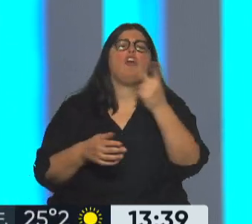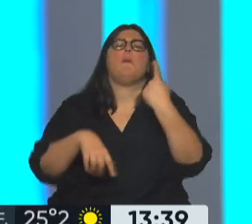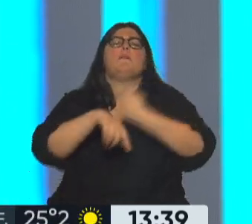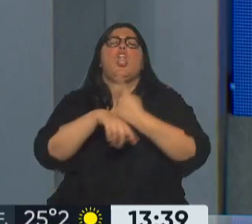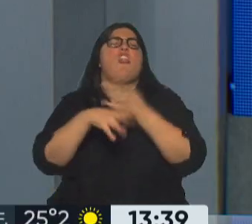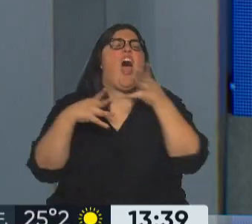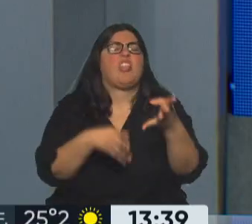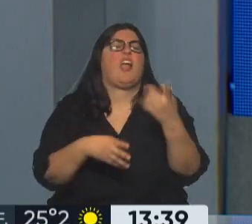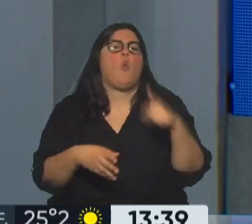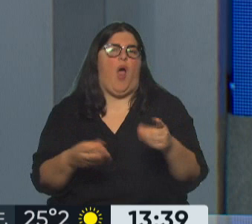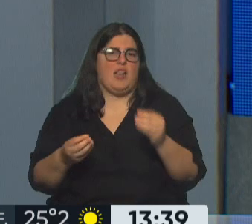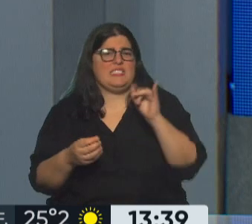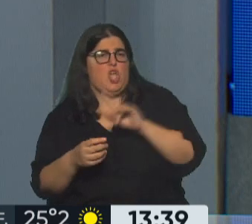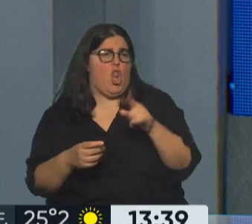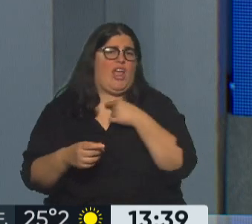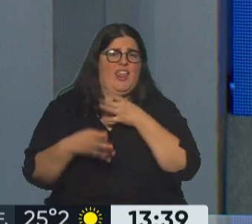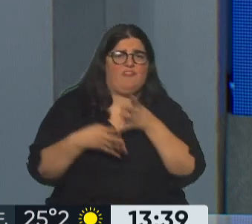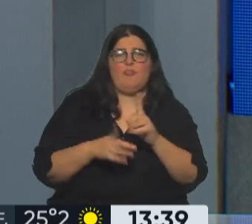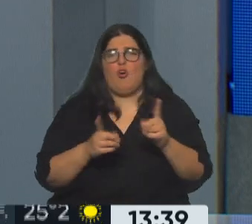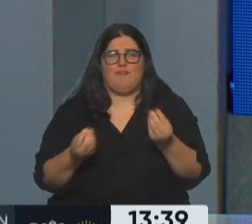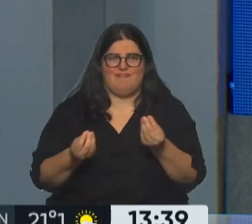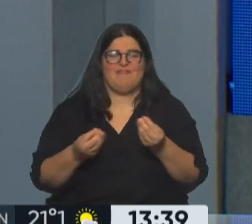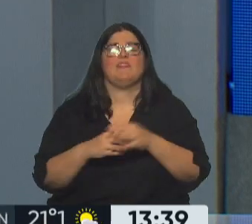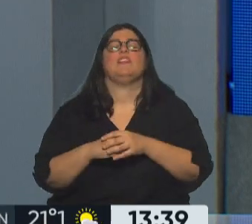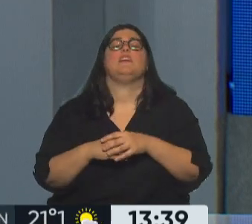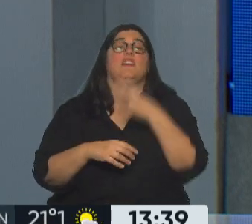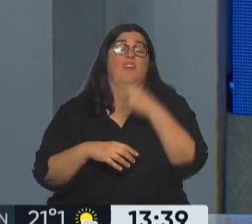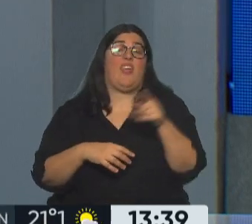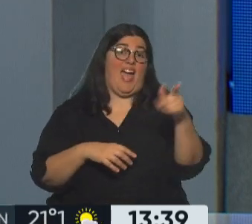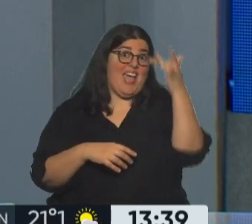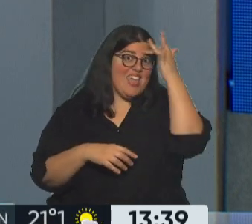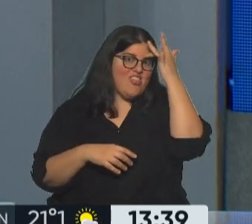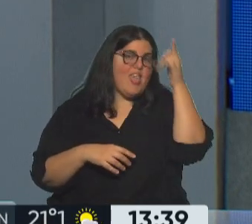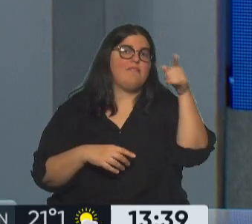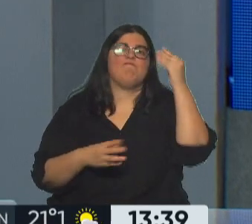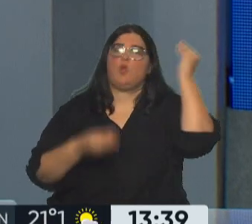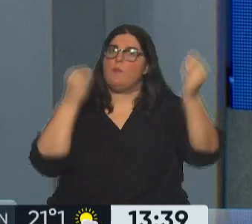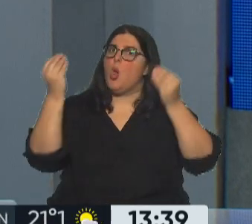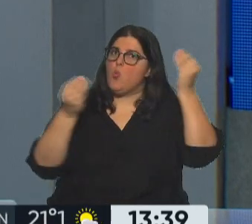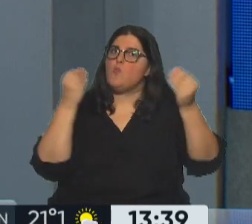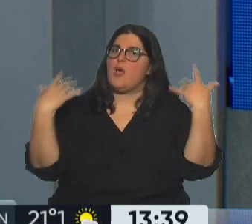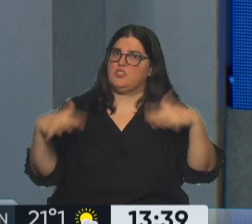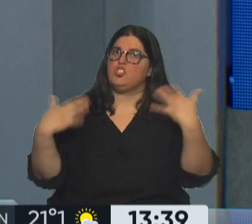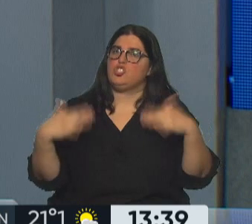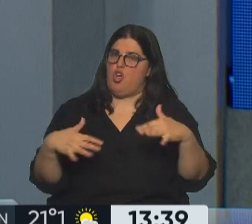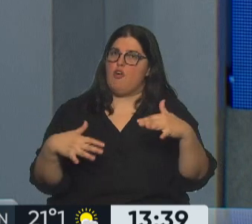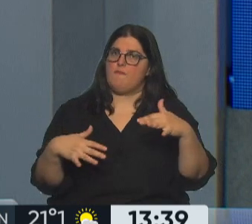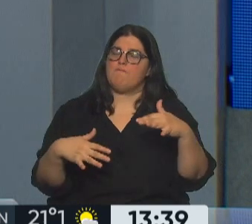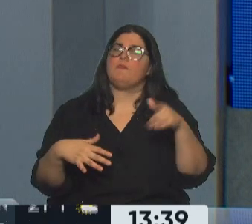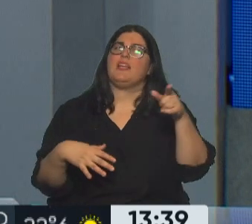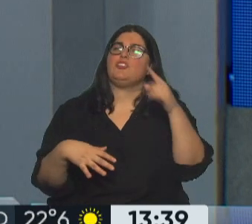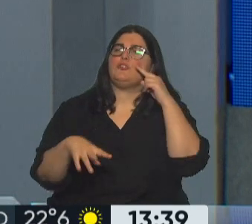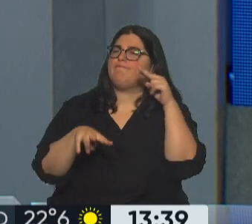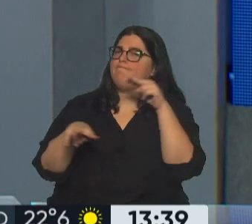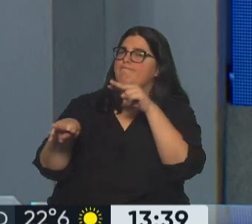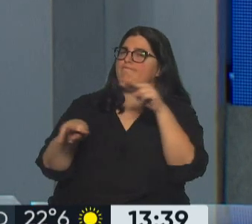puntual? Bueno, para la India existe una gran preocupación con respecto de lo que ellos perciben